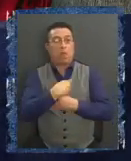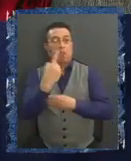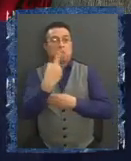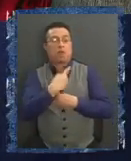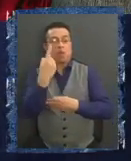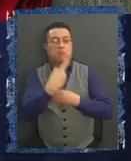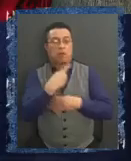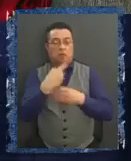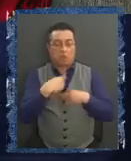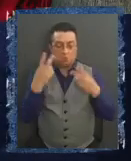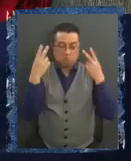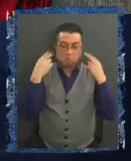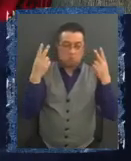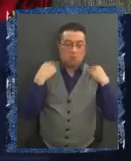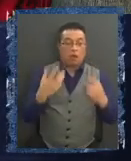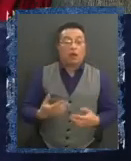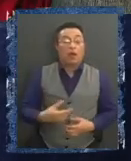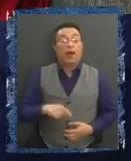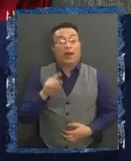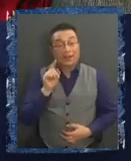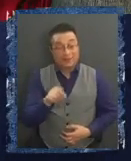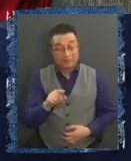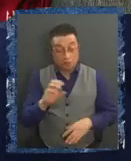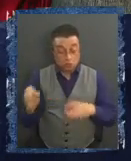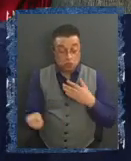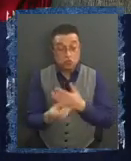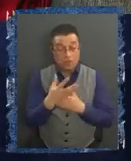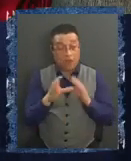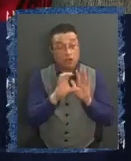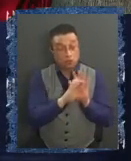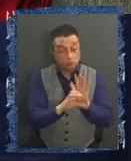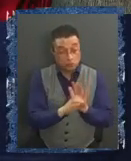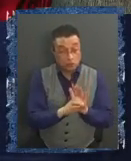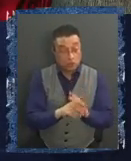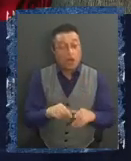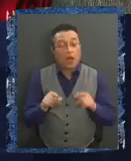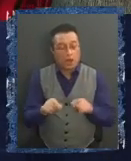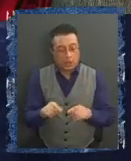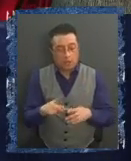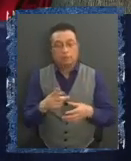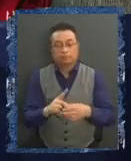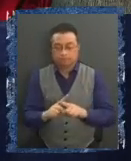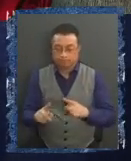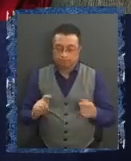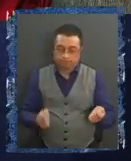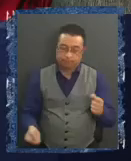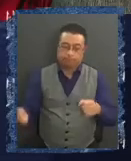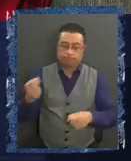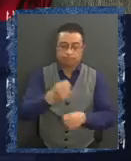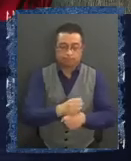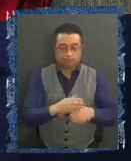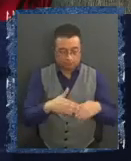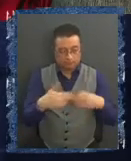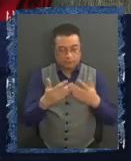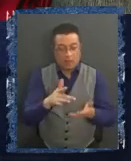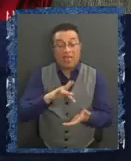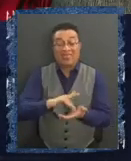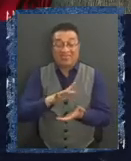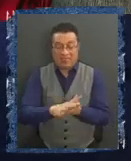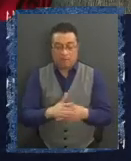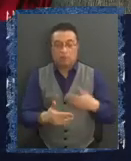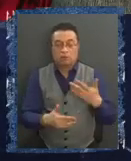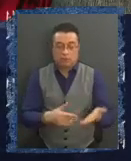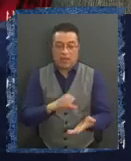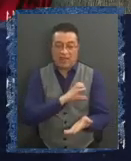por lo tanto, esta nueva constitución viene a saldar esa deuda del Estado con los pueblos.